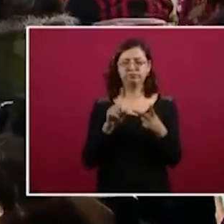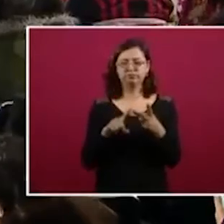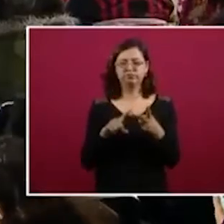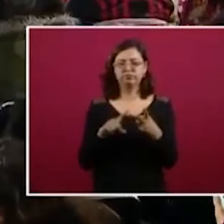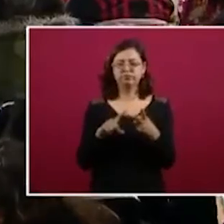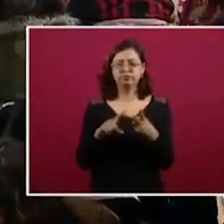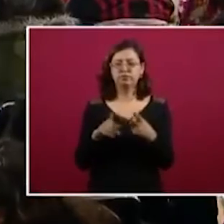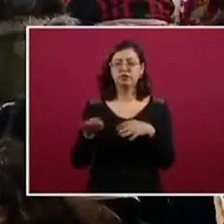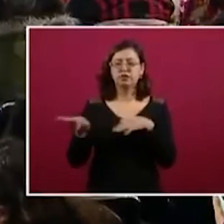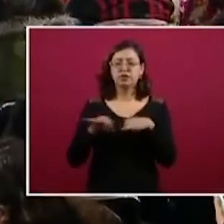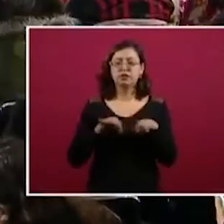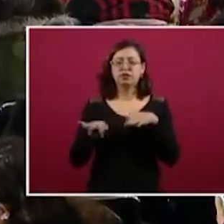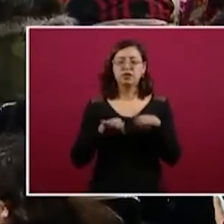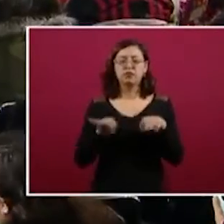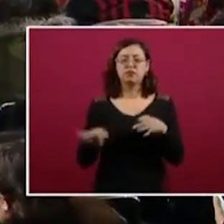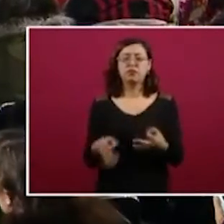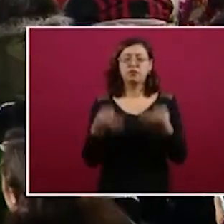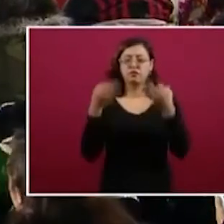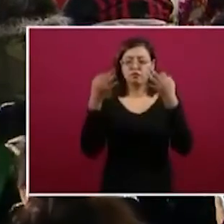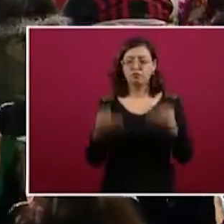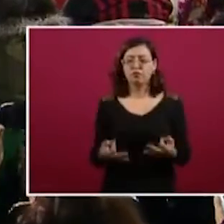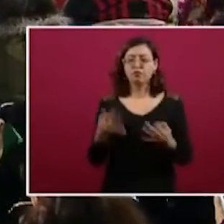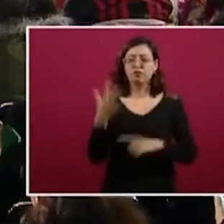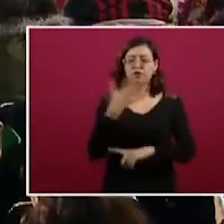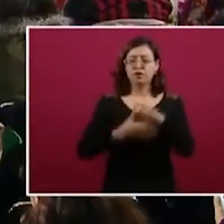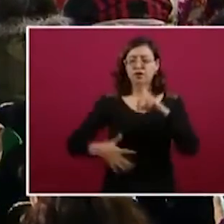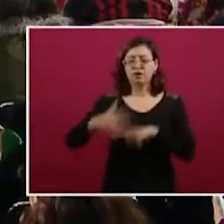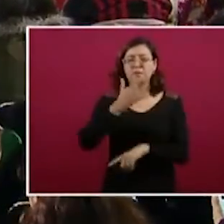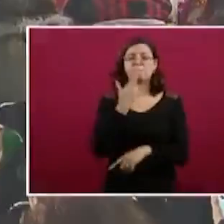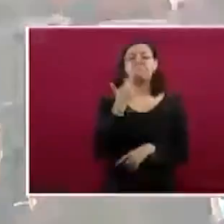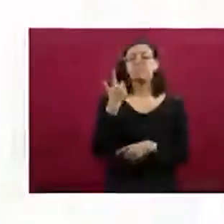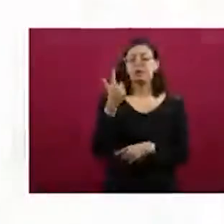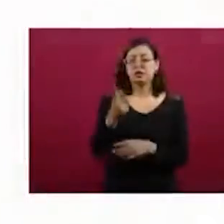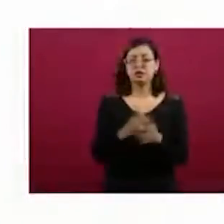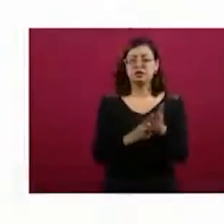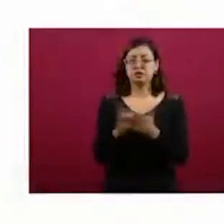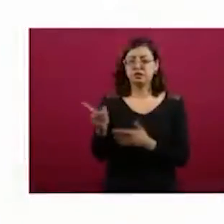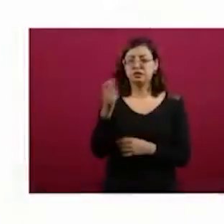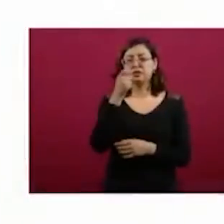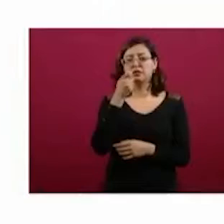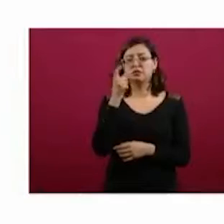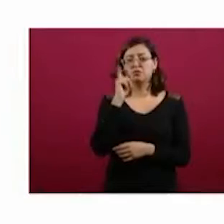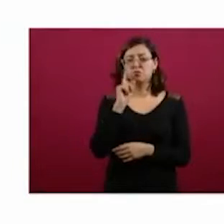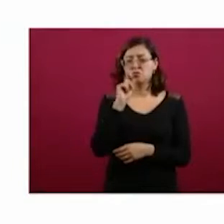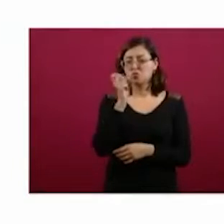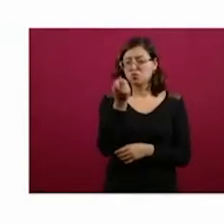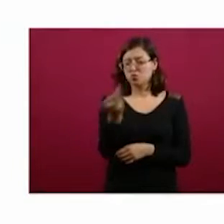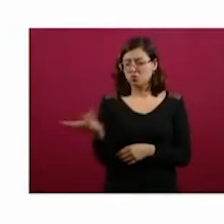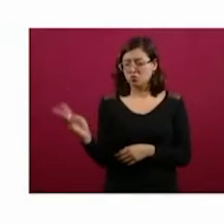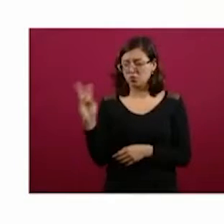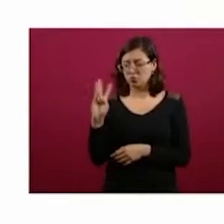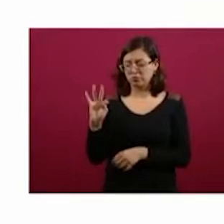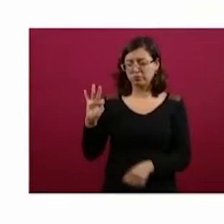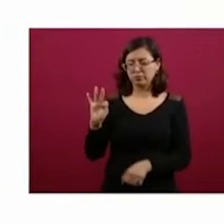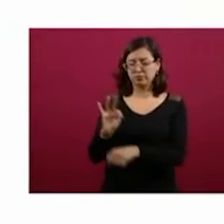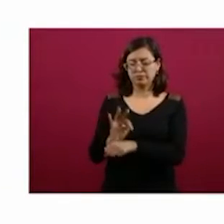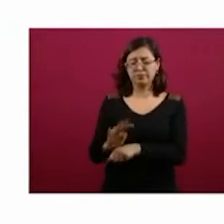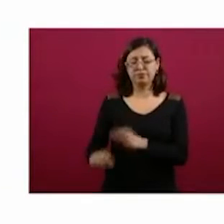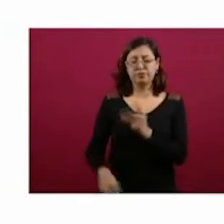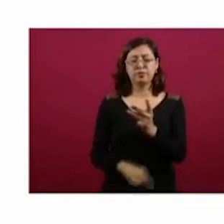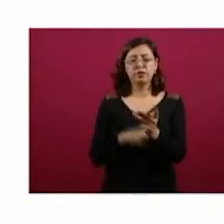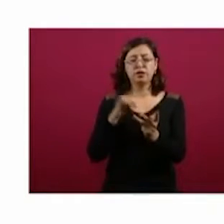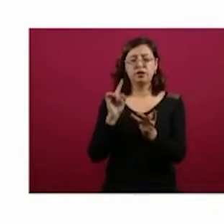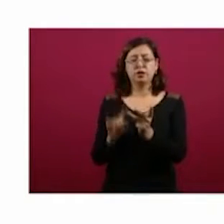más trabajo formal, mejores condiciones y más derechos para las mujeres. Tercero, para